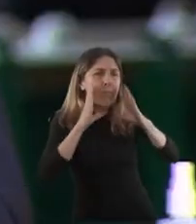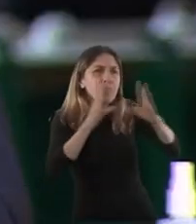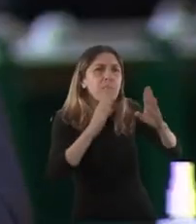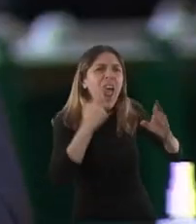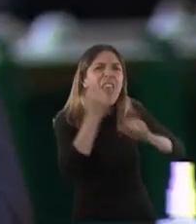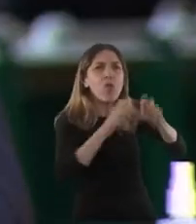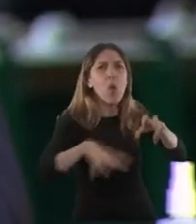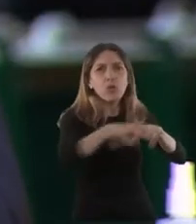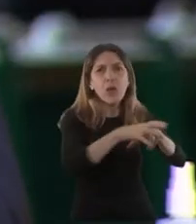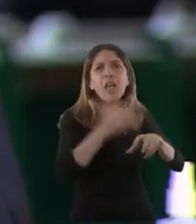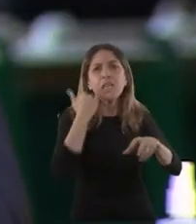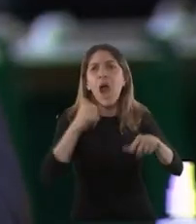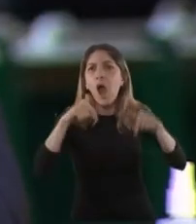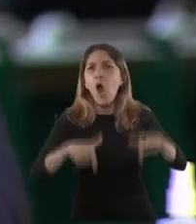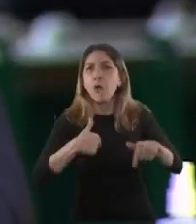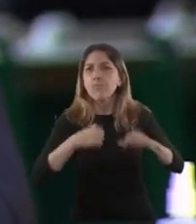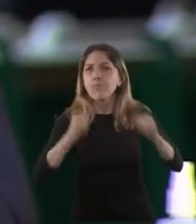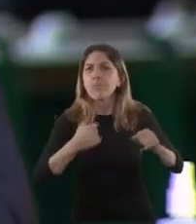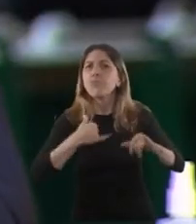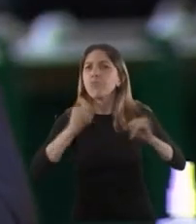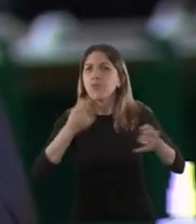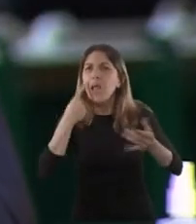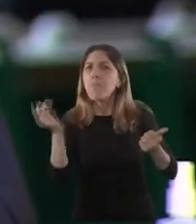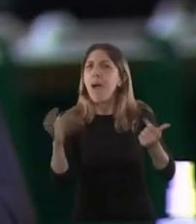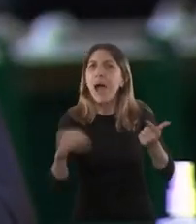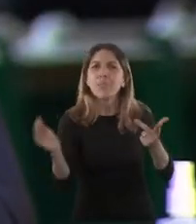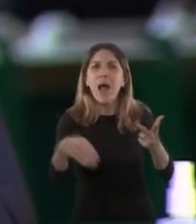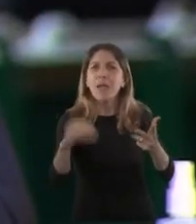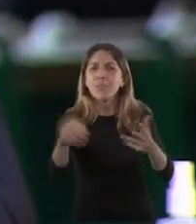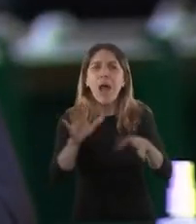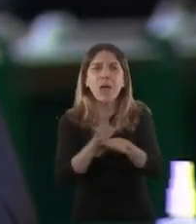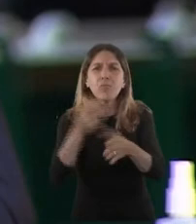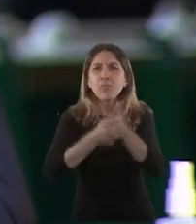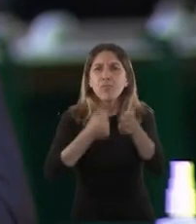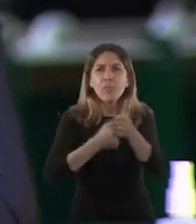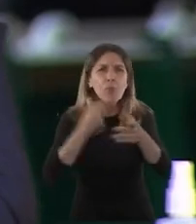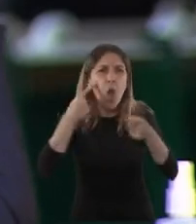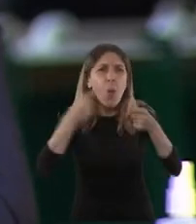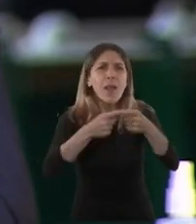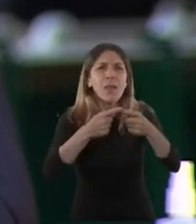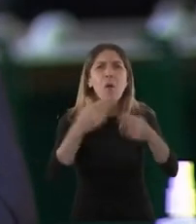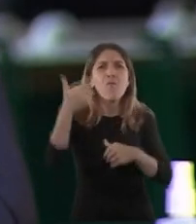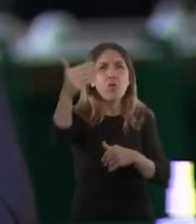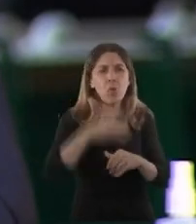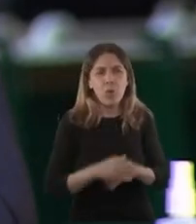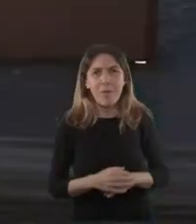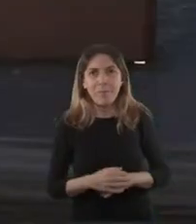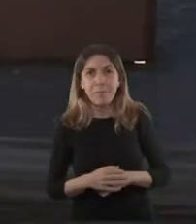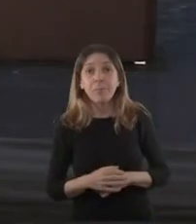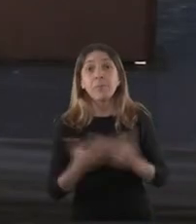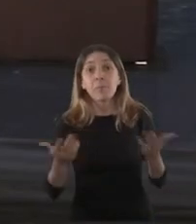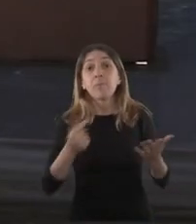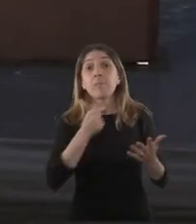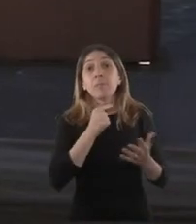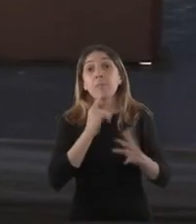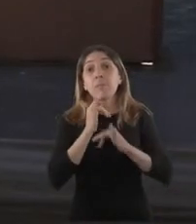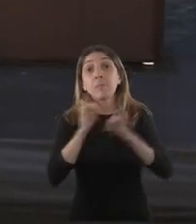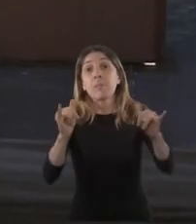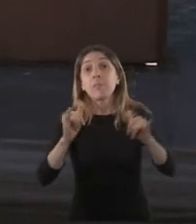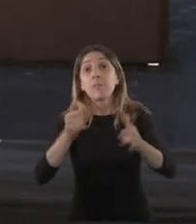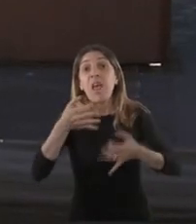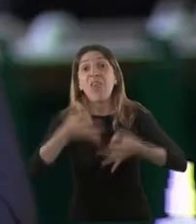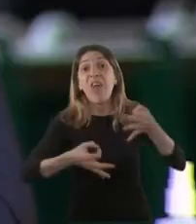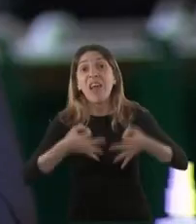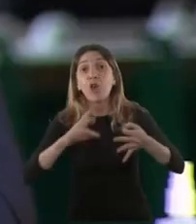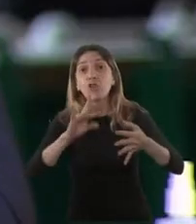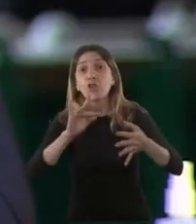confirmar y a seguir relanzando con nuevos desafíos hacia adelante. Quisiera destacar algunos datos